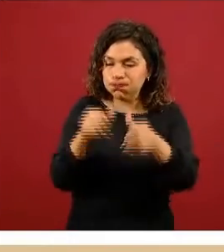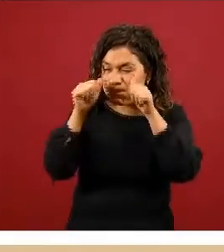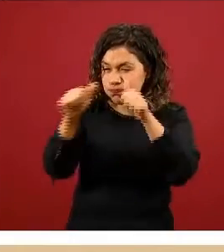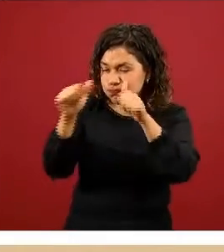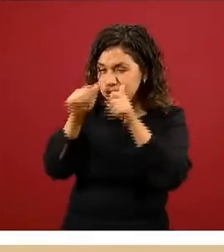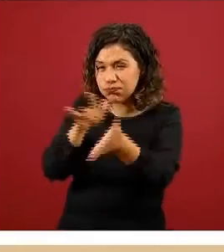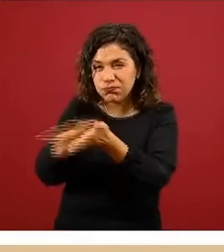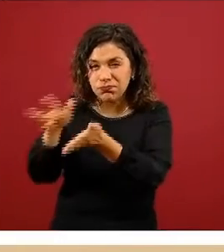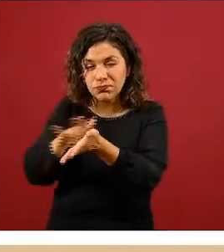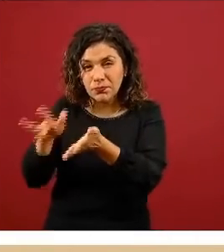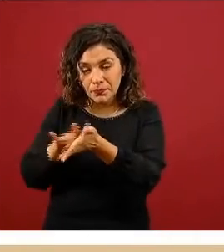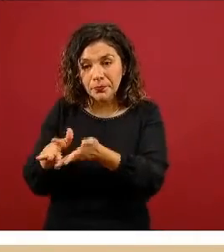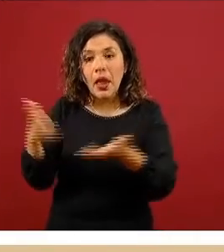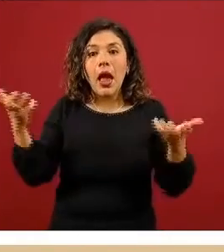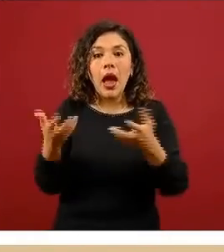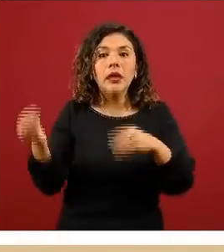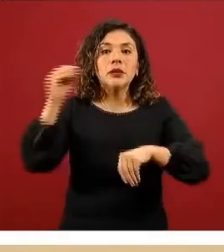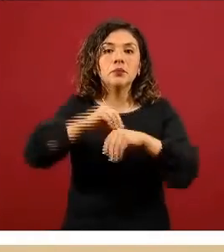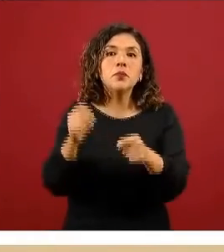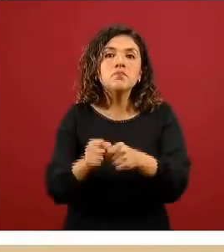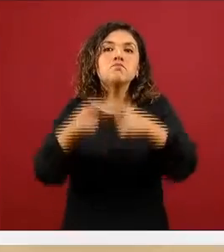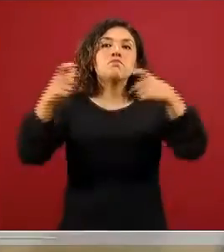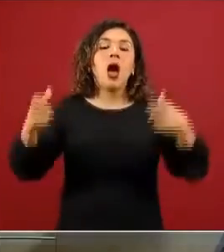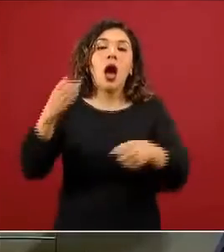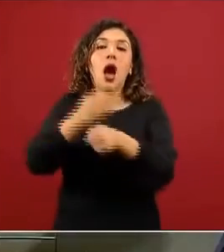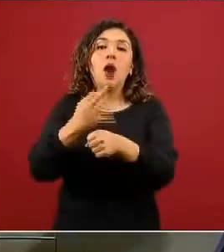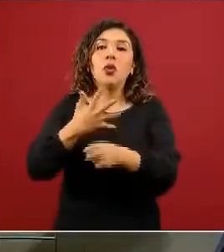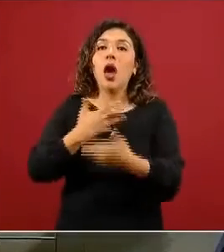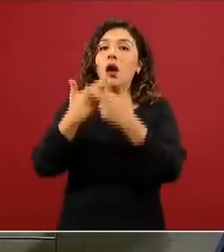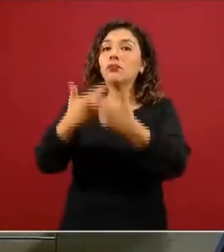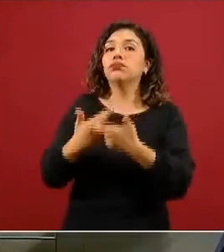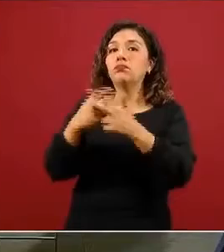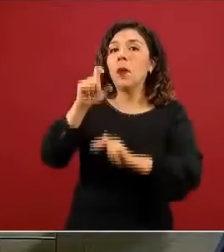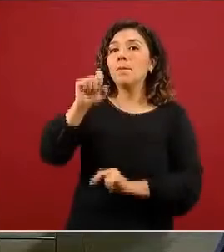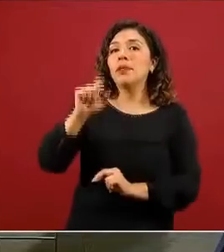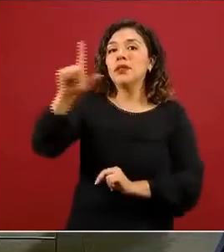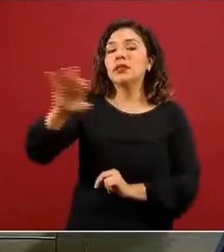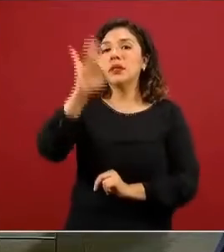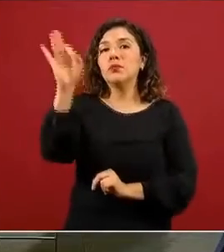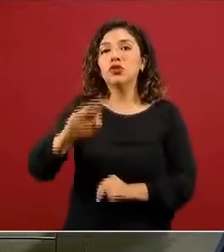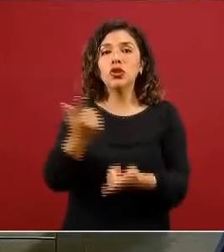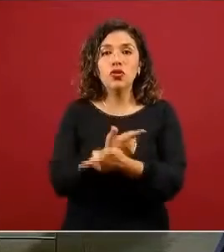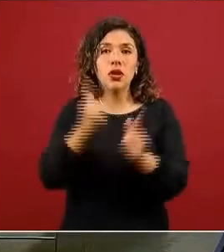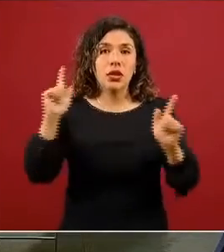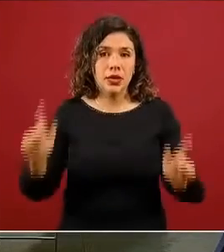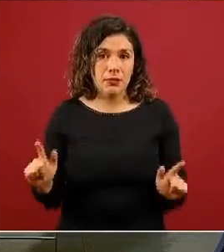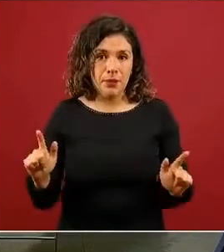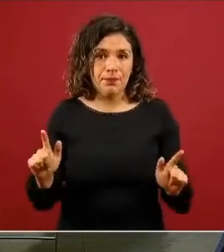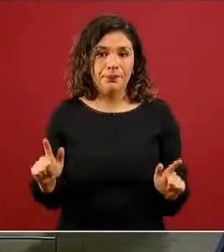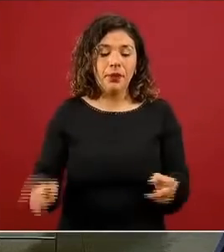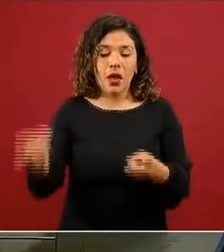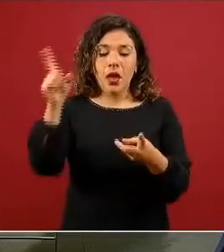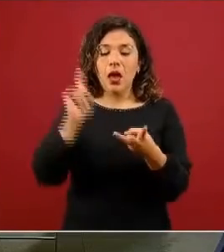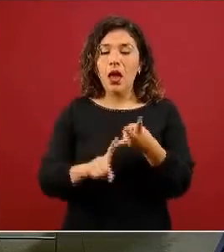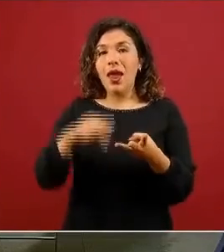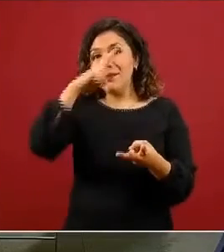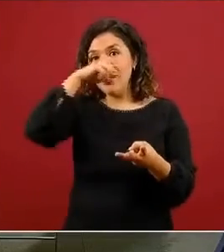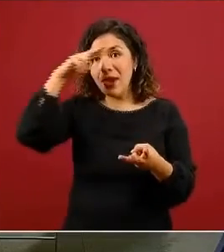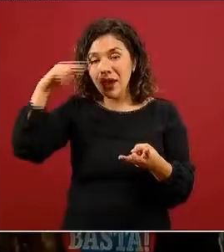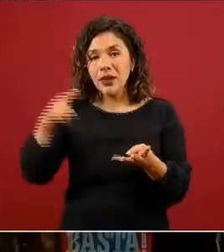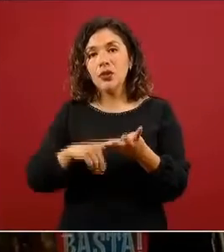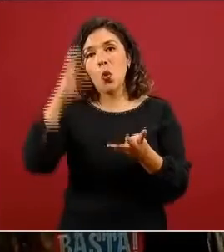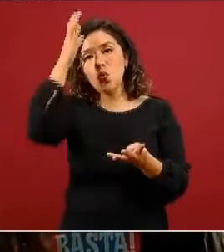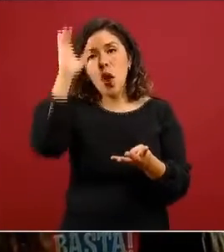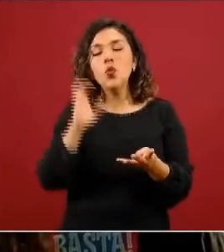salud federales. Y logramos esta ampliación, ahorita tenemos 27% de disponibilidad. Luego están Nayarit,